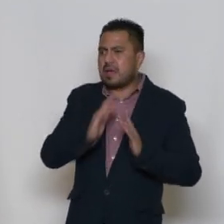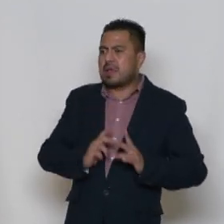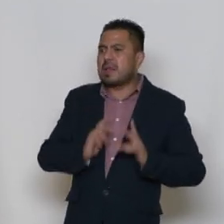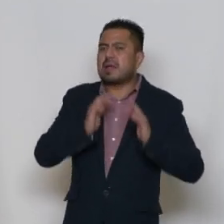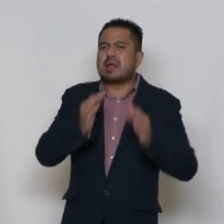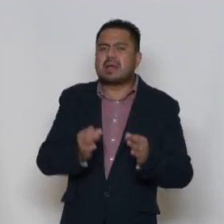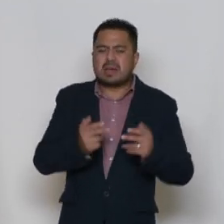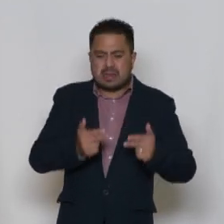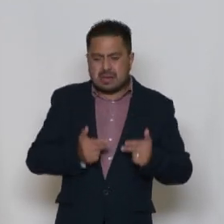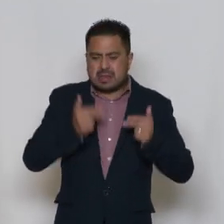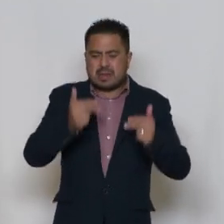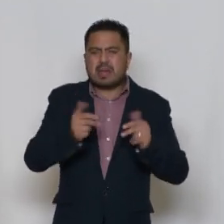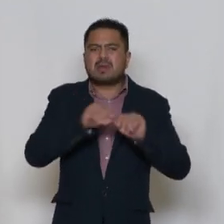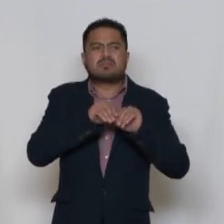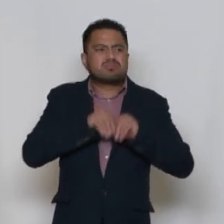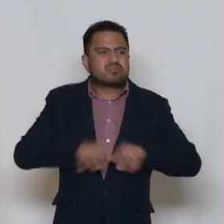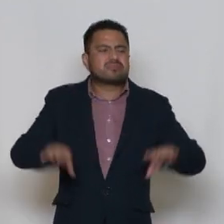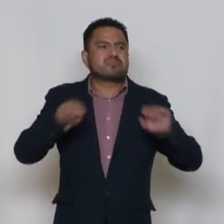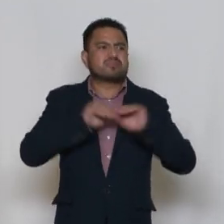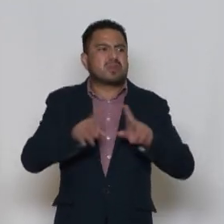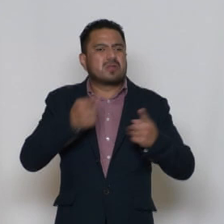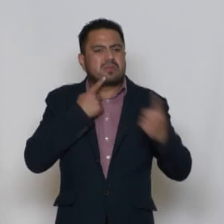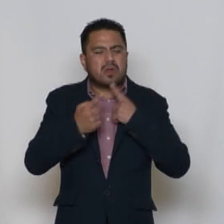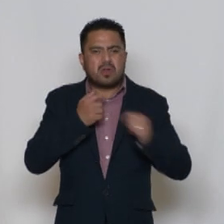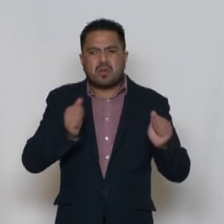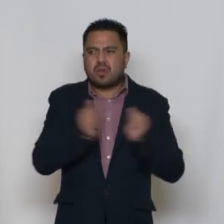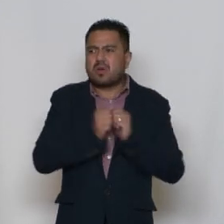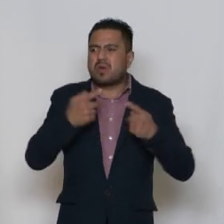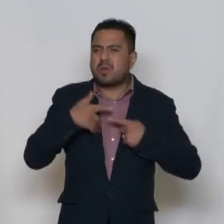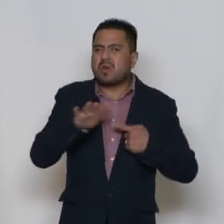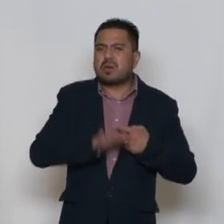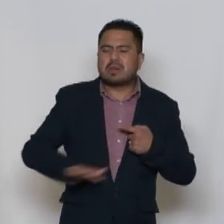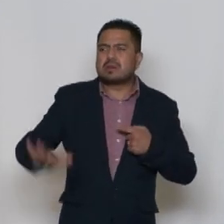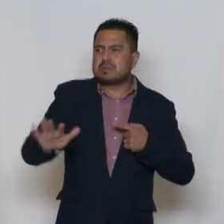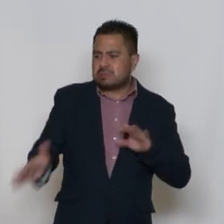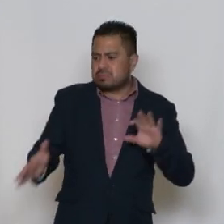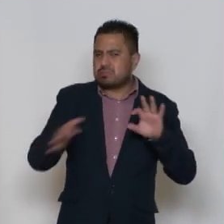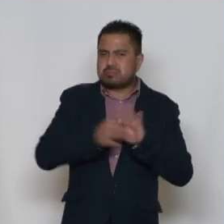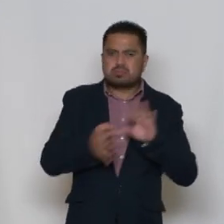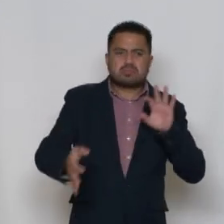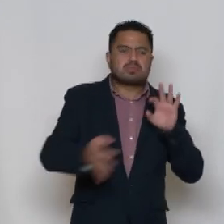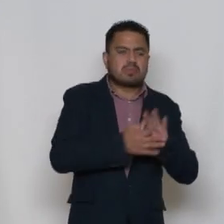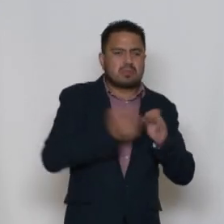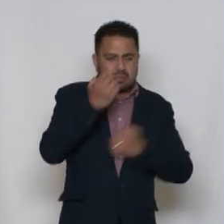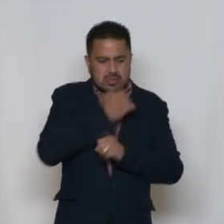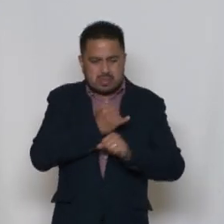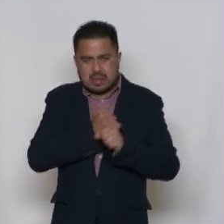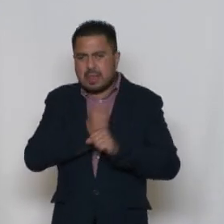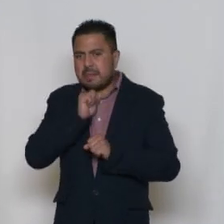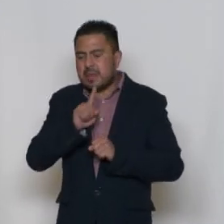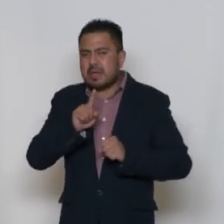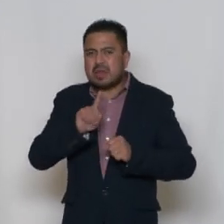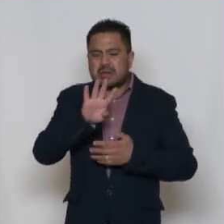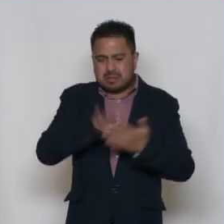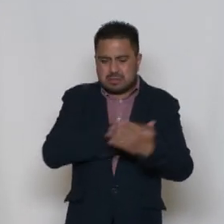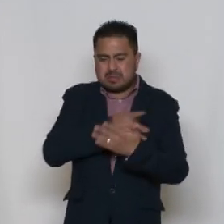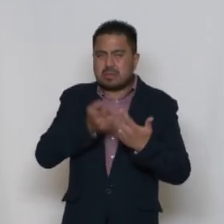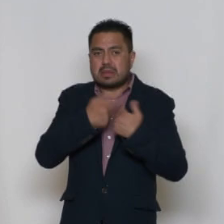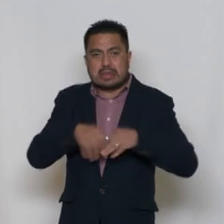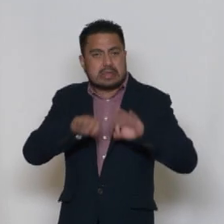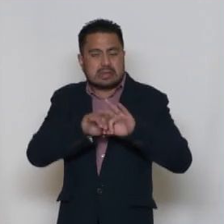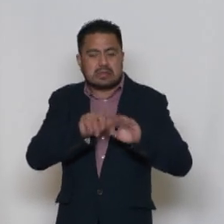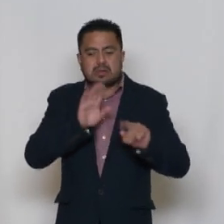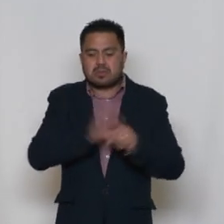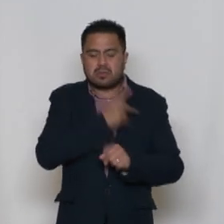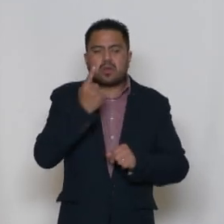e información para las publicaciones, interacción con el público que nos sigue. Y bueno, el estudio también de la bioestadística es muy importante.